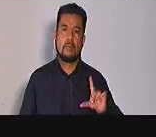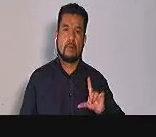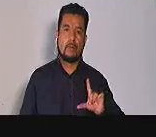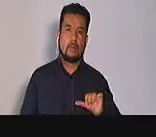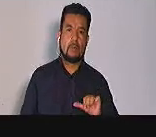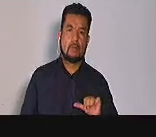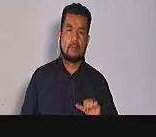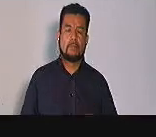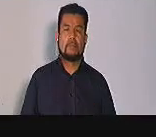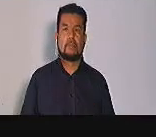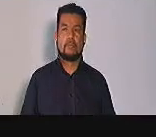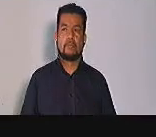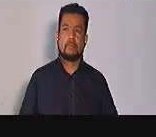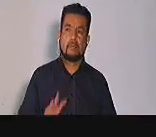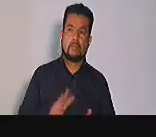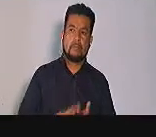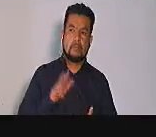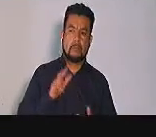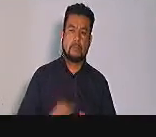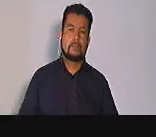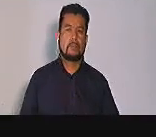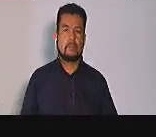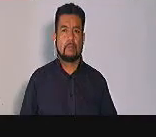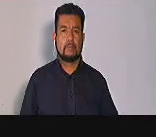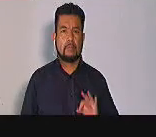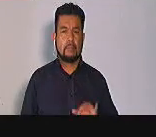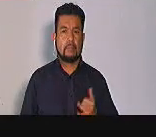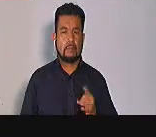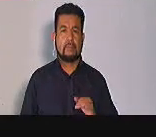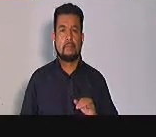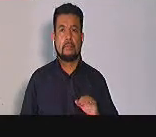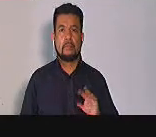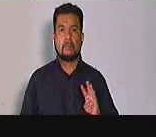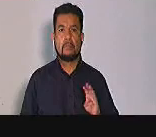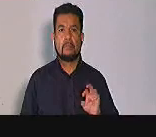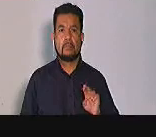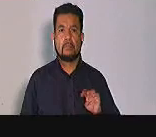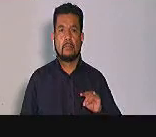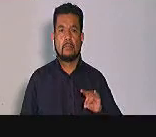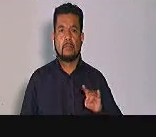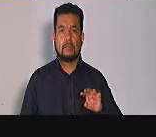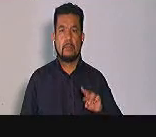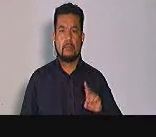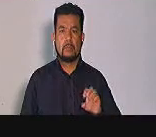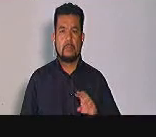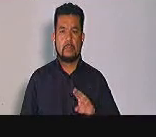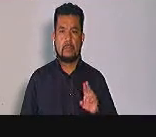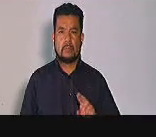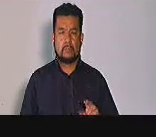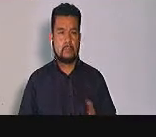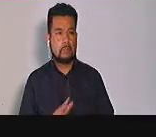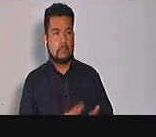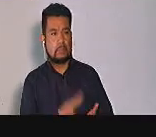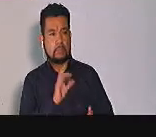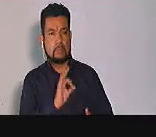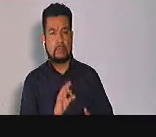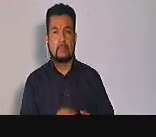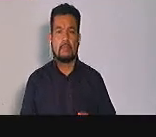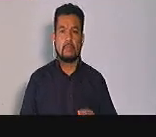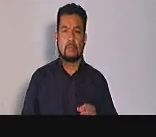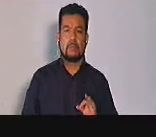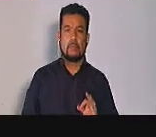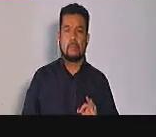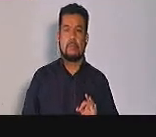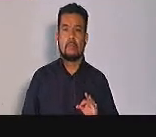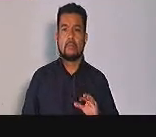Evangelista. Aprobado. Concejal Ávila vota sí, copiado. Bermúdez Lemus Miguel Alexander. Aprobado. Concejal